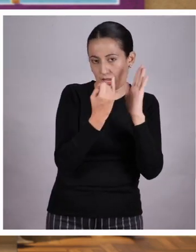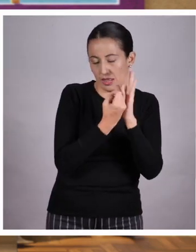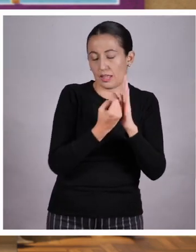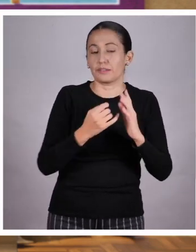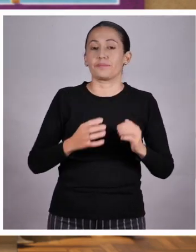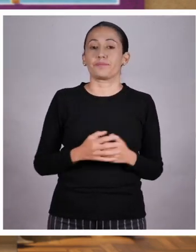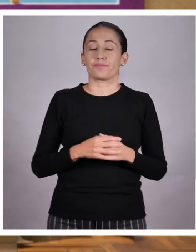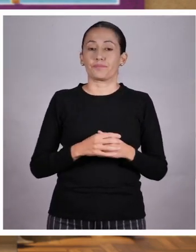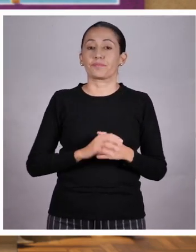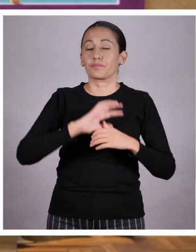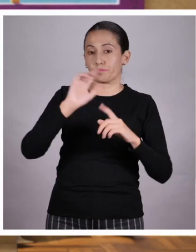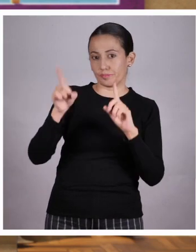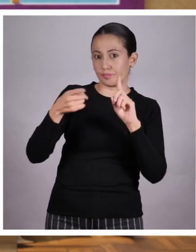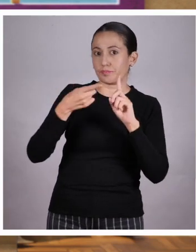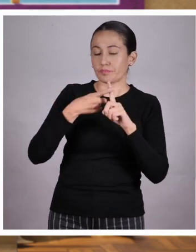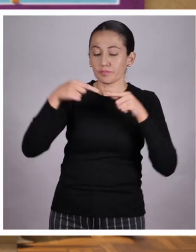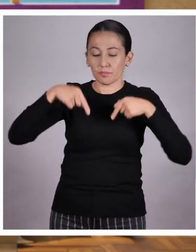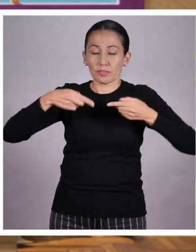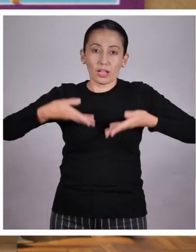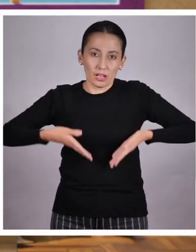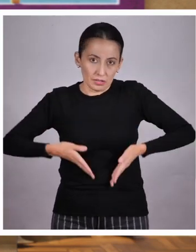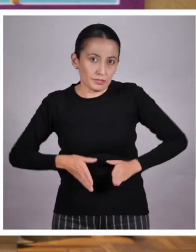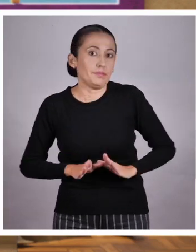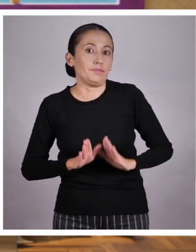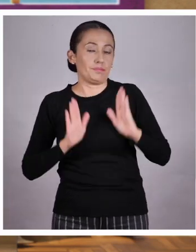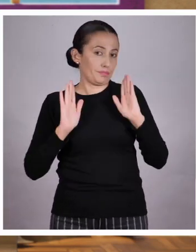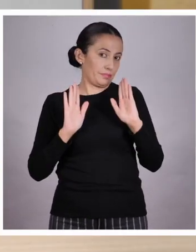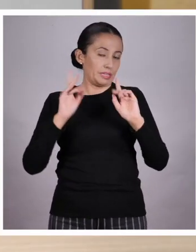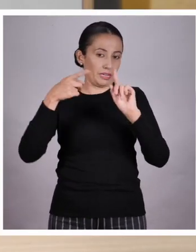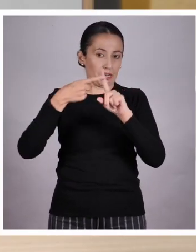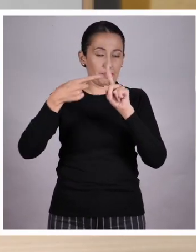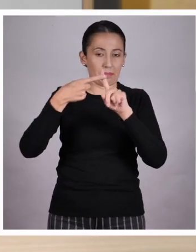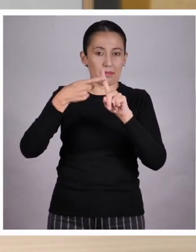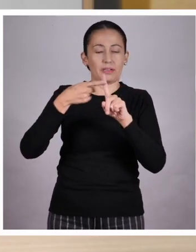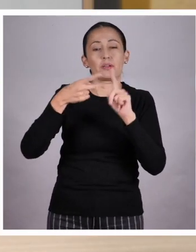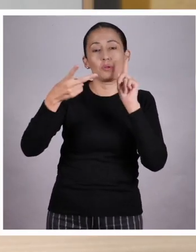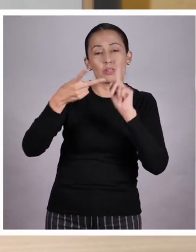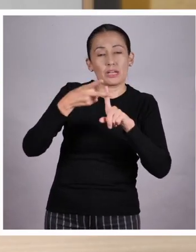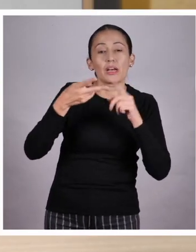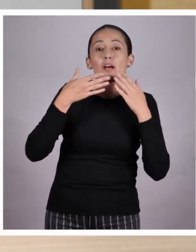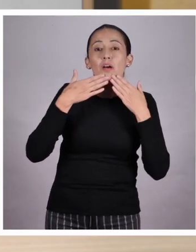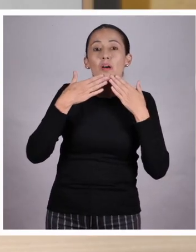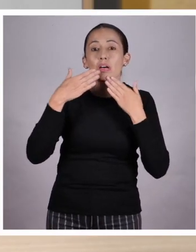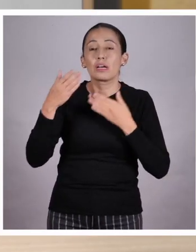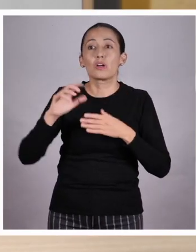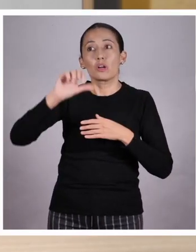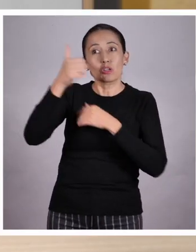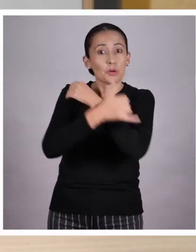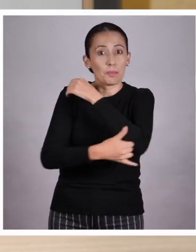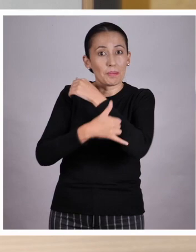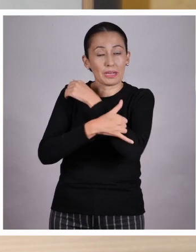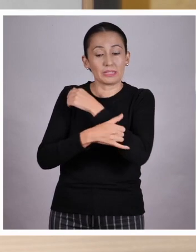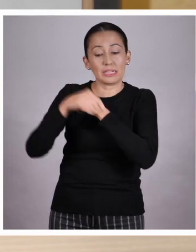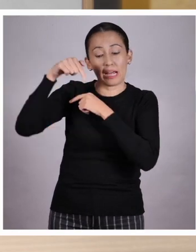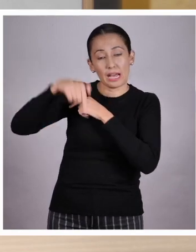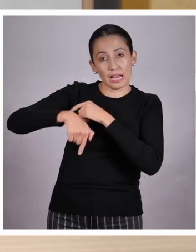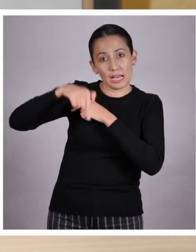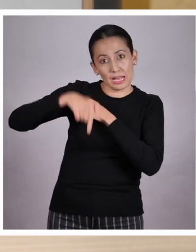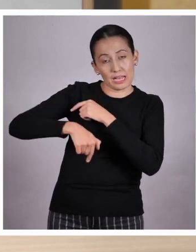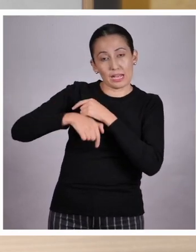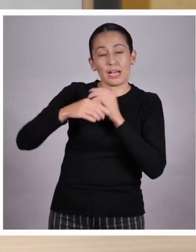supuesto. Ah, la primera es haber nacido en este territorio. Y la segunda es que si eres extranjero, solicites una